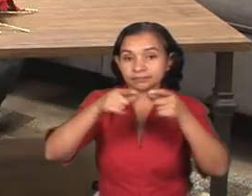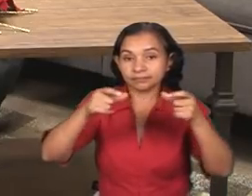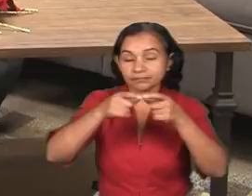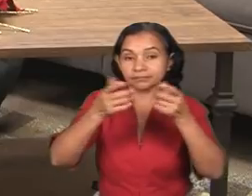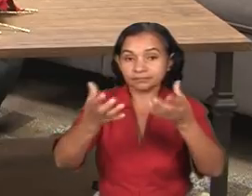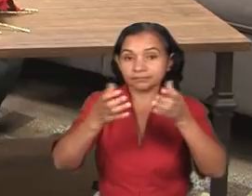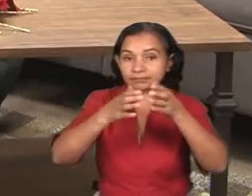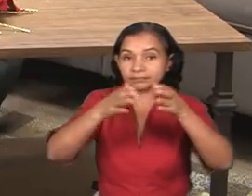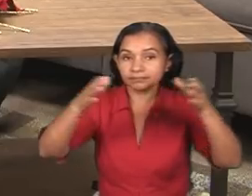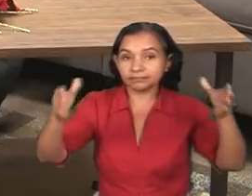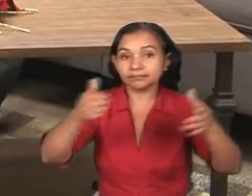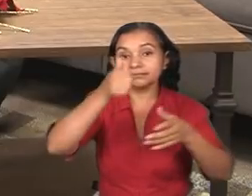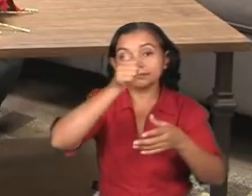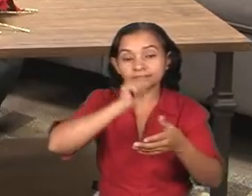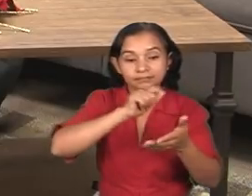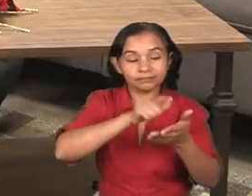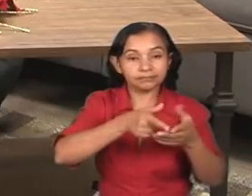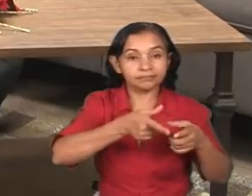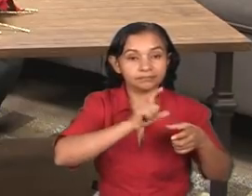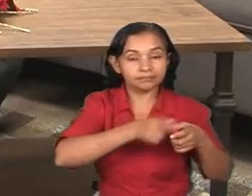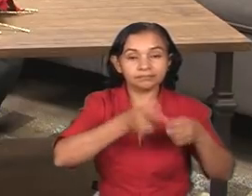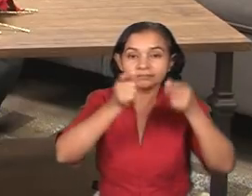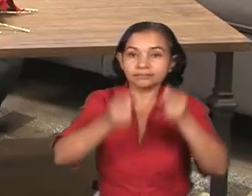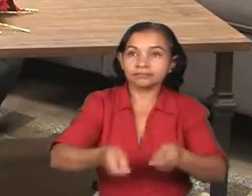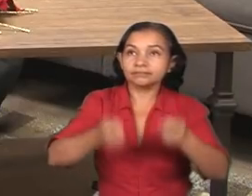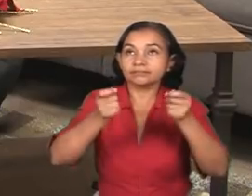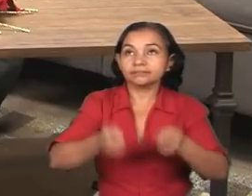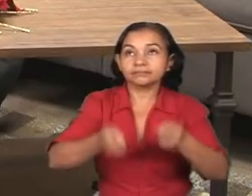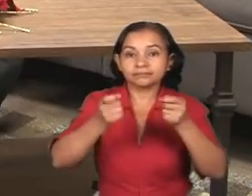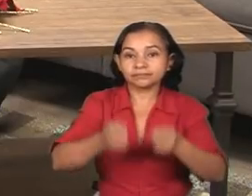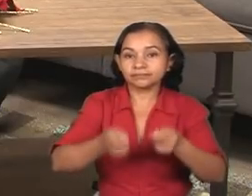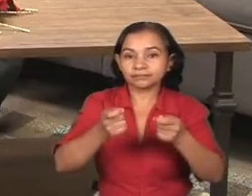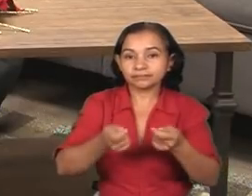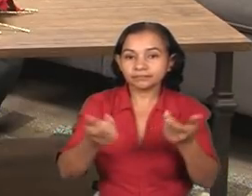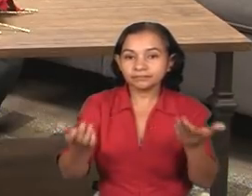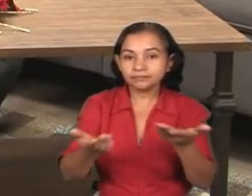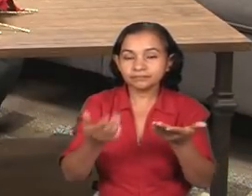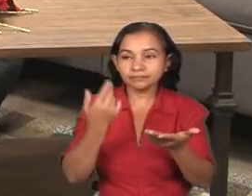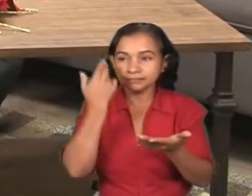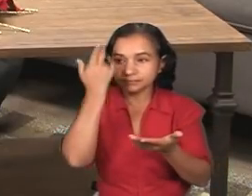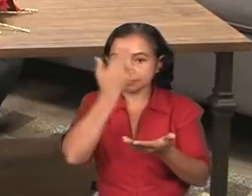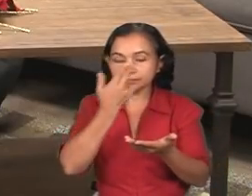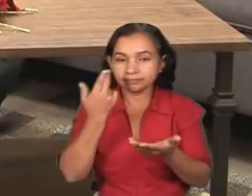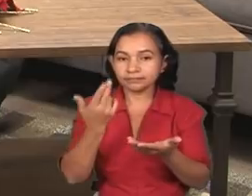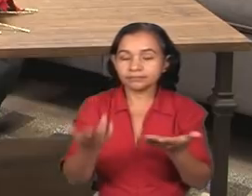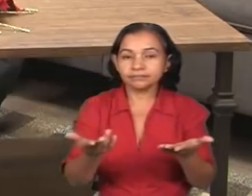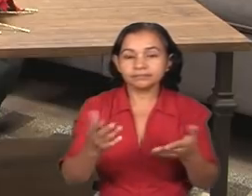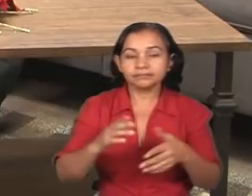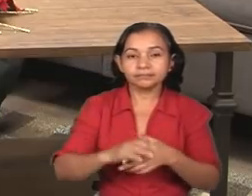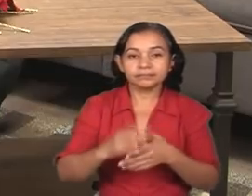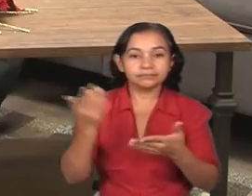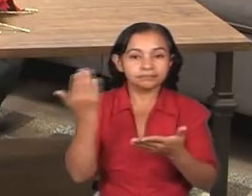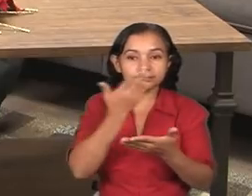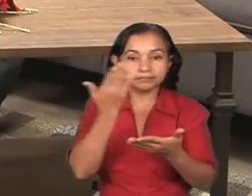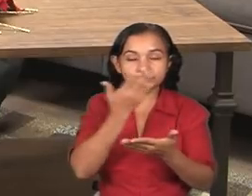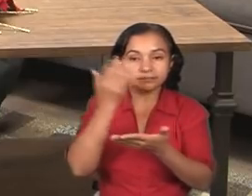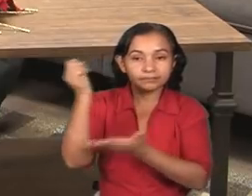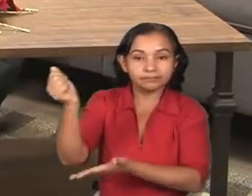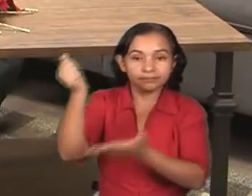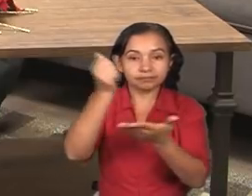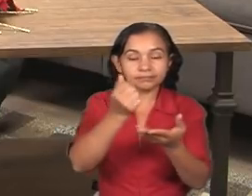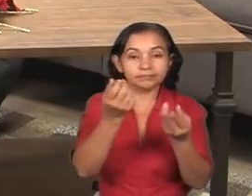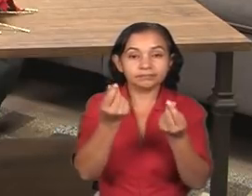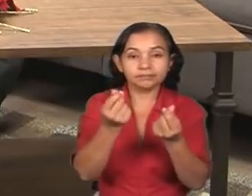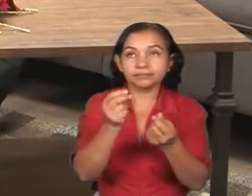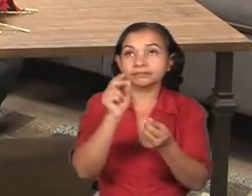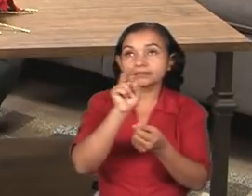ampliar, agua potable y saneamiento de Granada, a propósito que me preguntaba, y los estudios de preinversión de